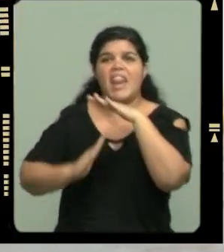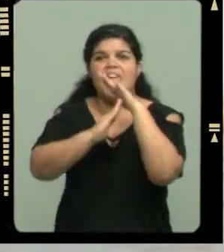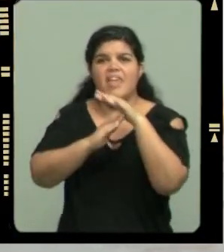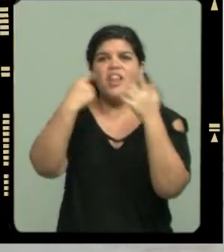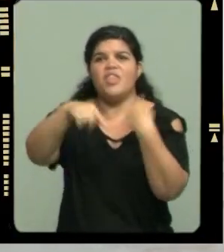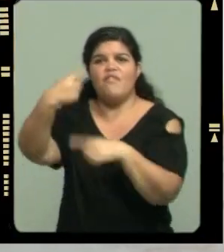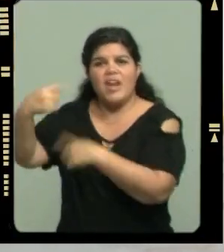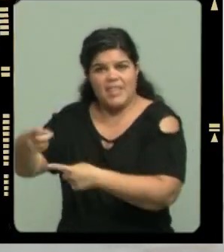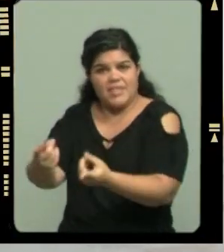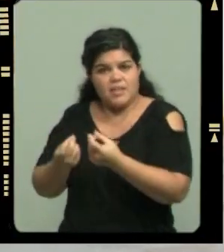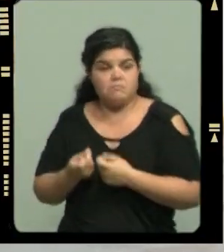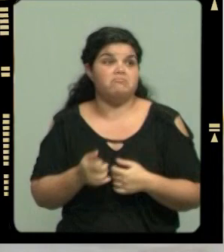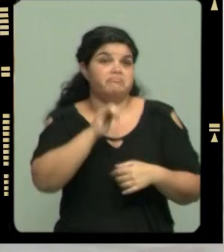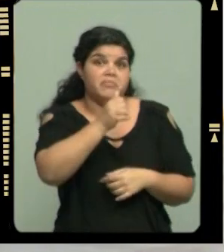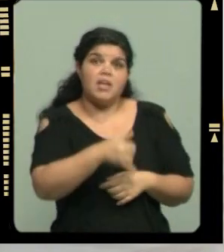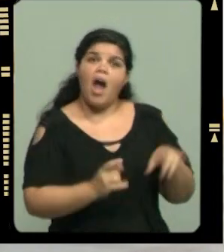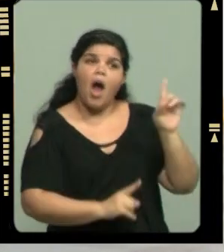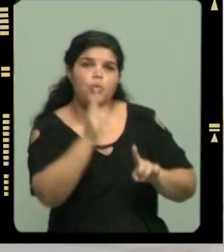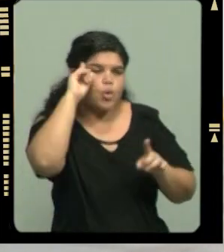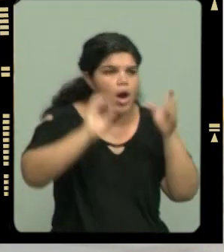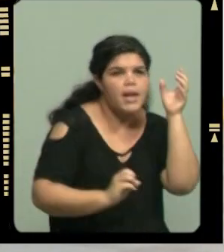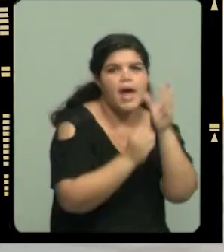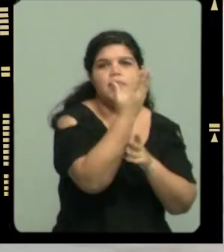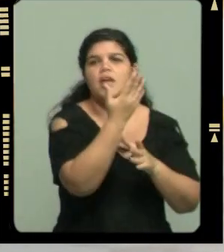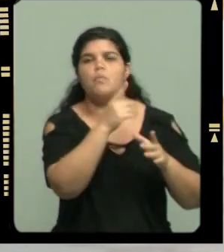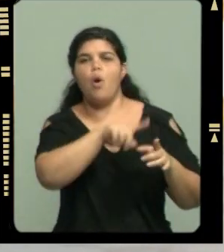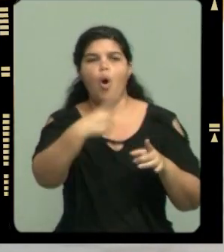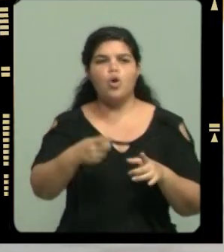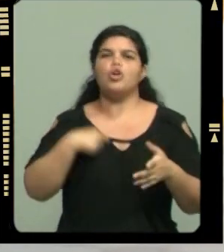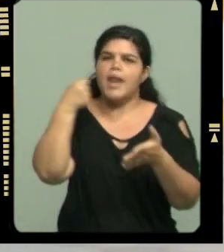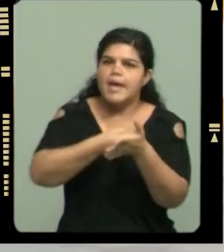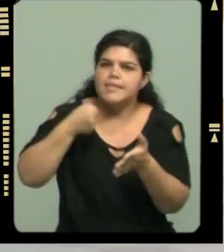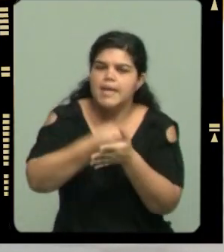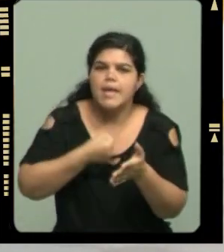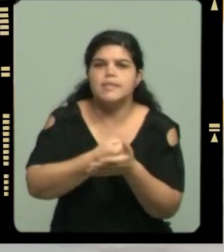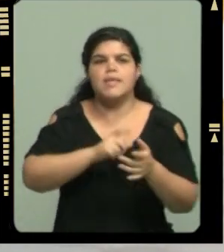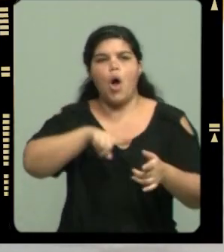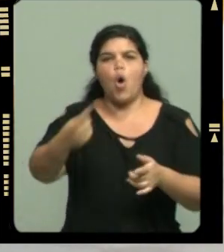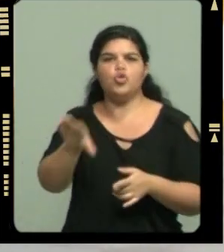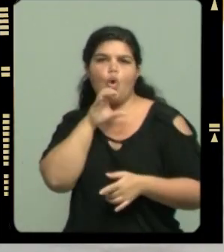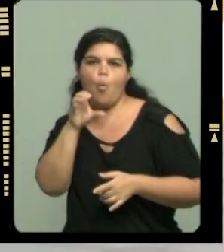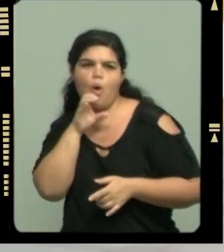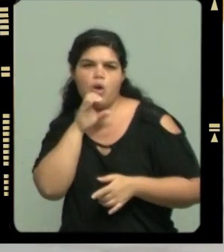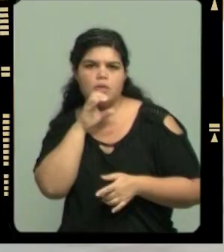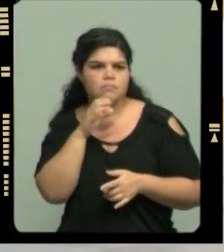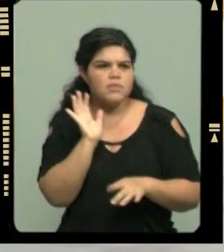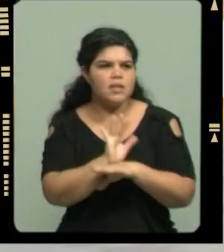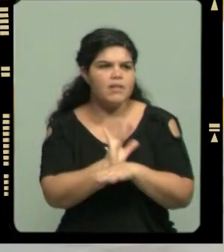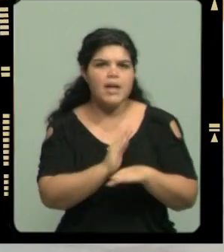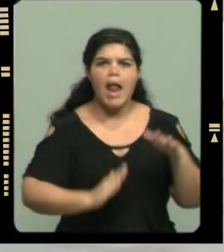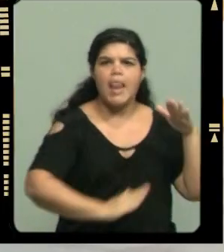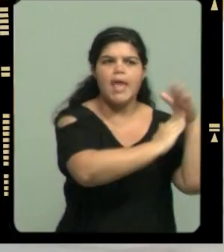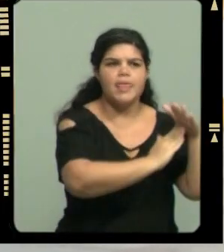más organizacionales, más de organizar, otros más creativos, otros más de resiliencia, de